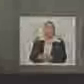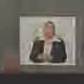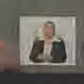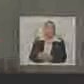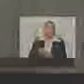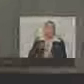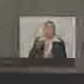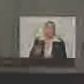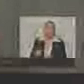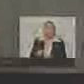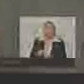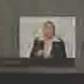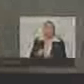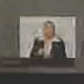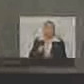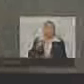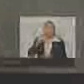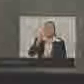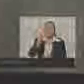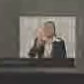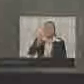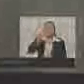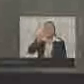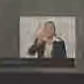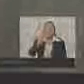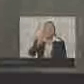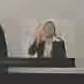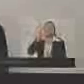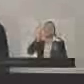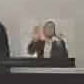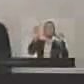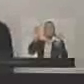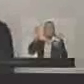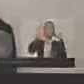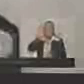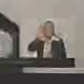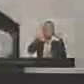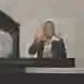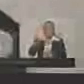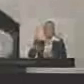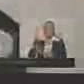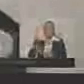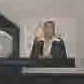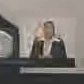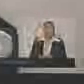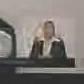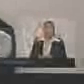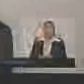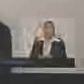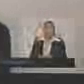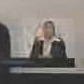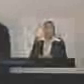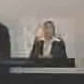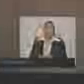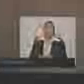Germán de la Garza Estrada, candidato del partido Movimiento Ciudadano. Muy buenas tardes.